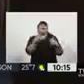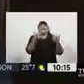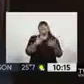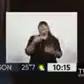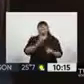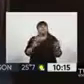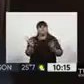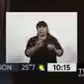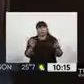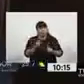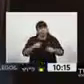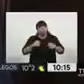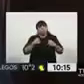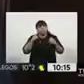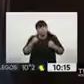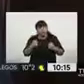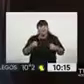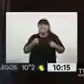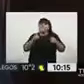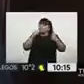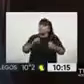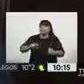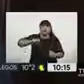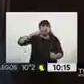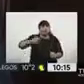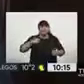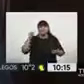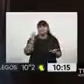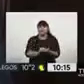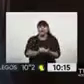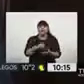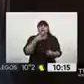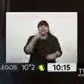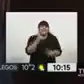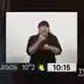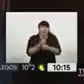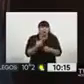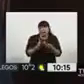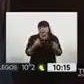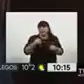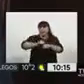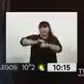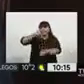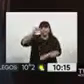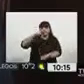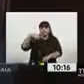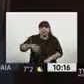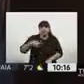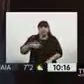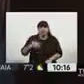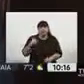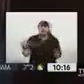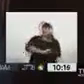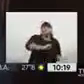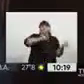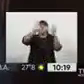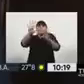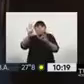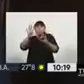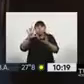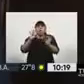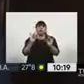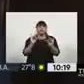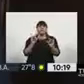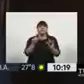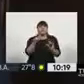nadie, sino más esfuerzo. Nadie terminaría el secundario sin aprobar las materias. Y esto